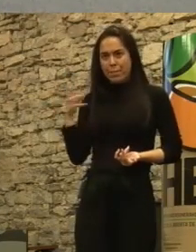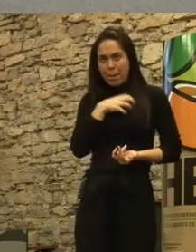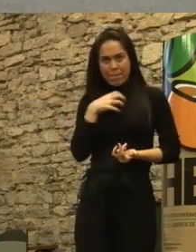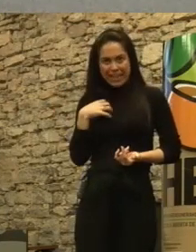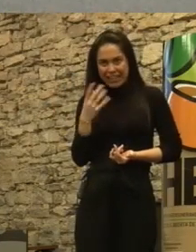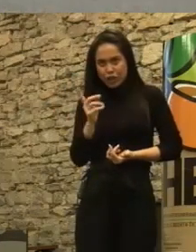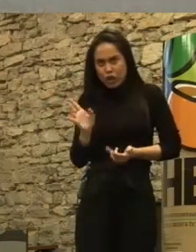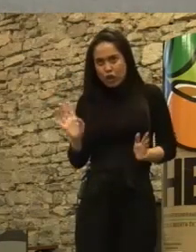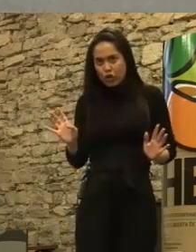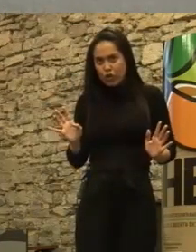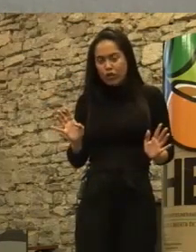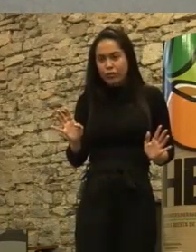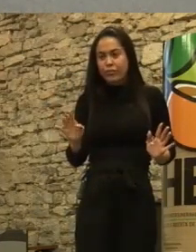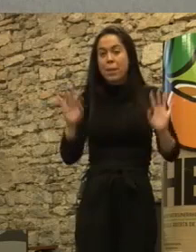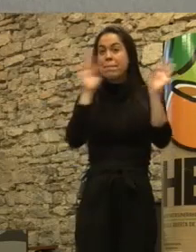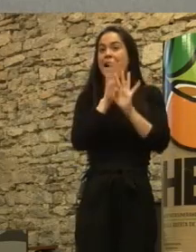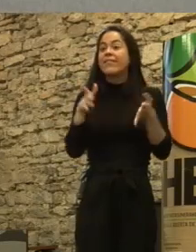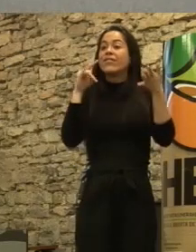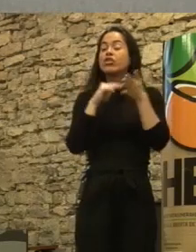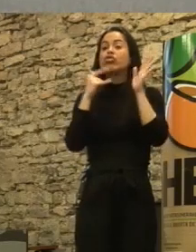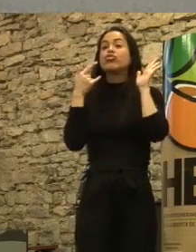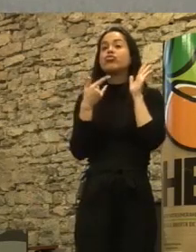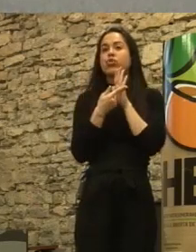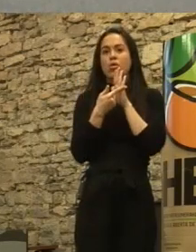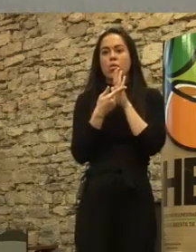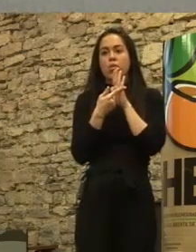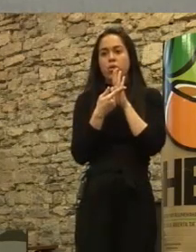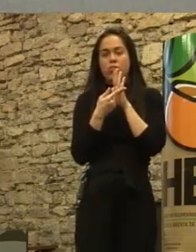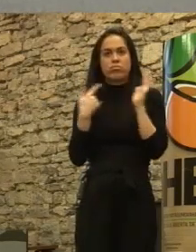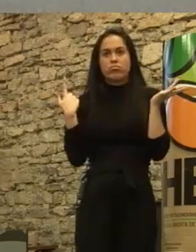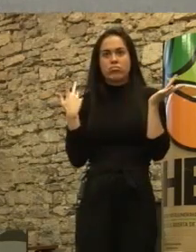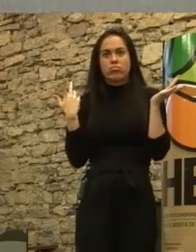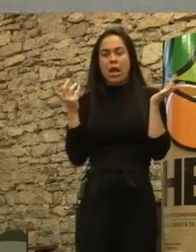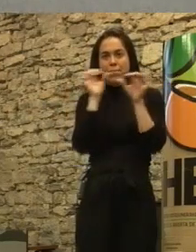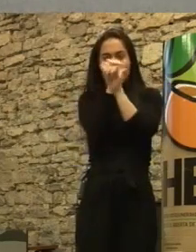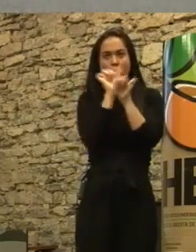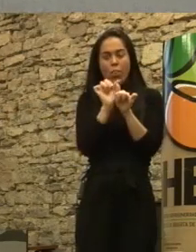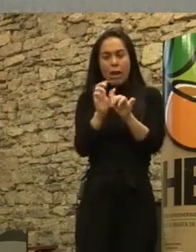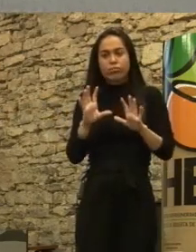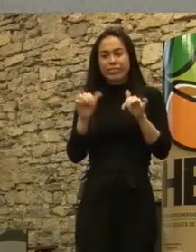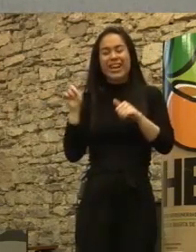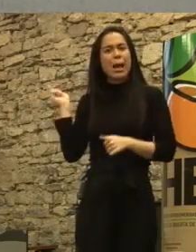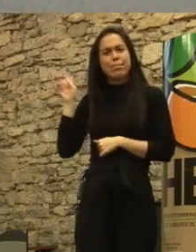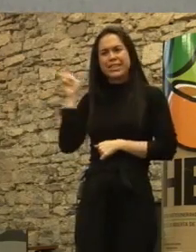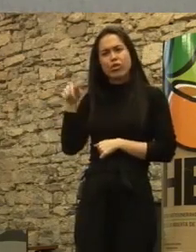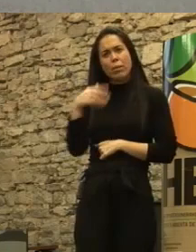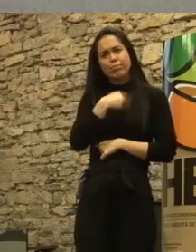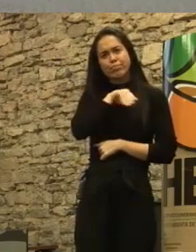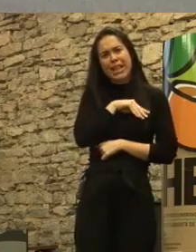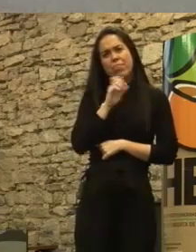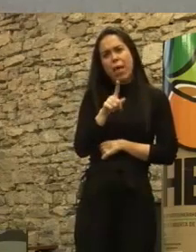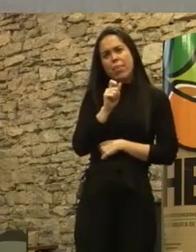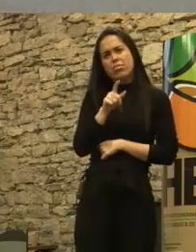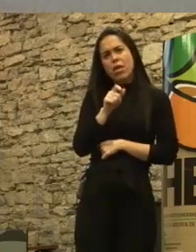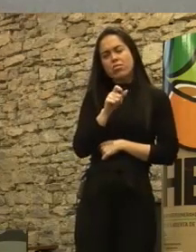absoluto, que ve esta solución, la pone en marcha con modelo emprendedor. Ha venido a España muchas veces. Otro ejemplo muy